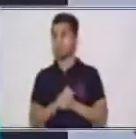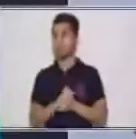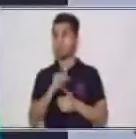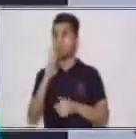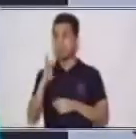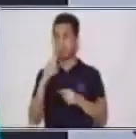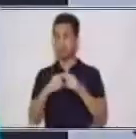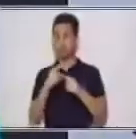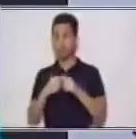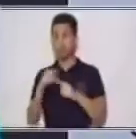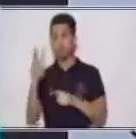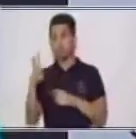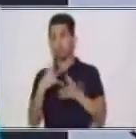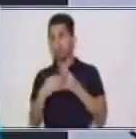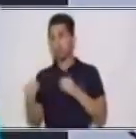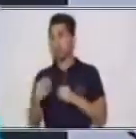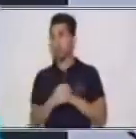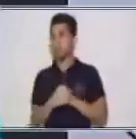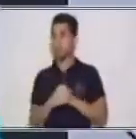4. 3 por 4.